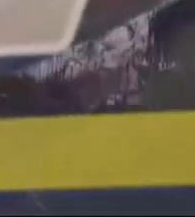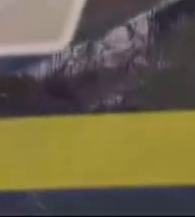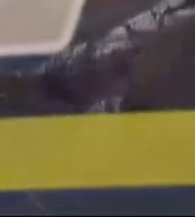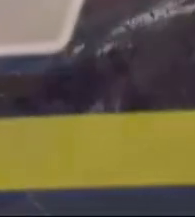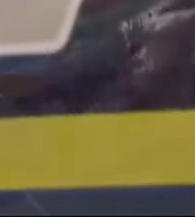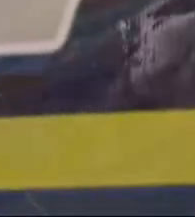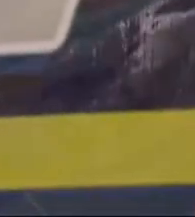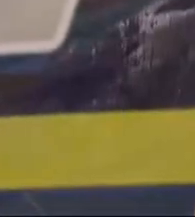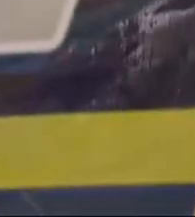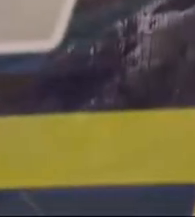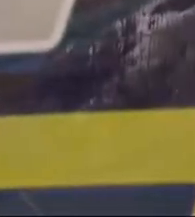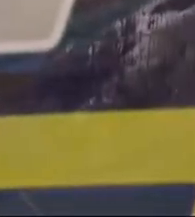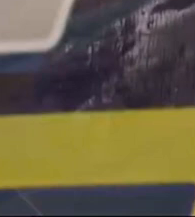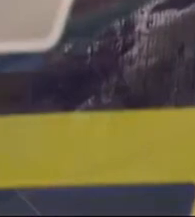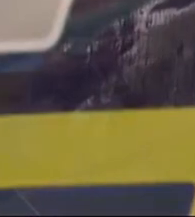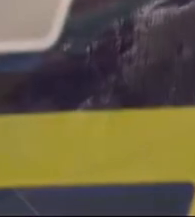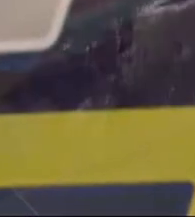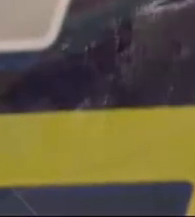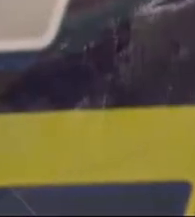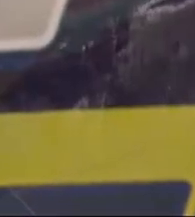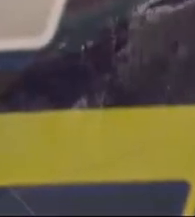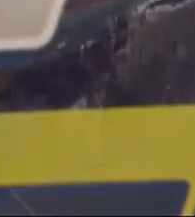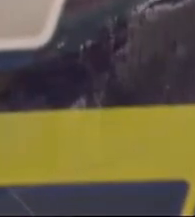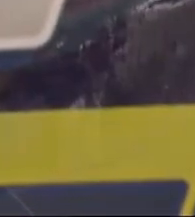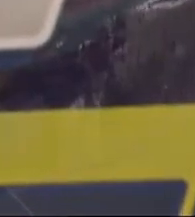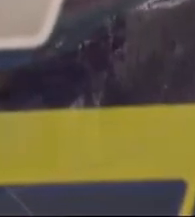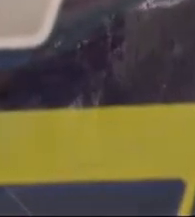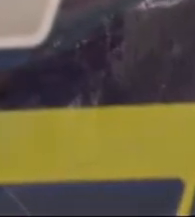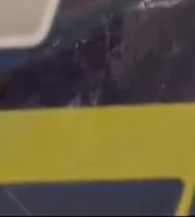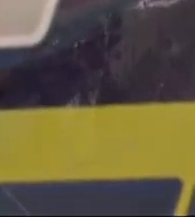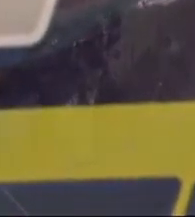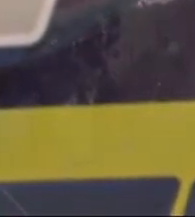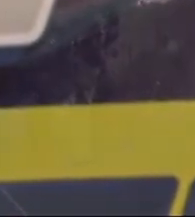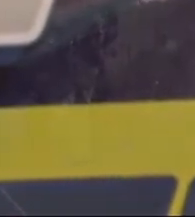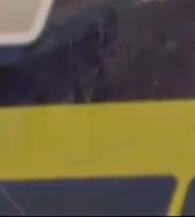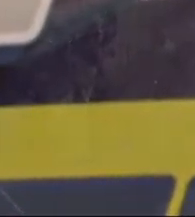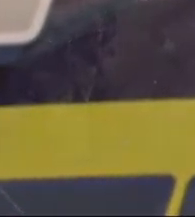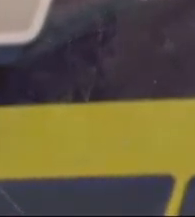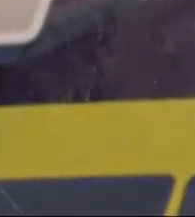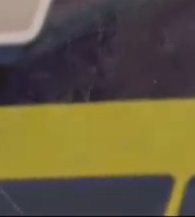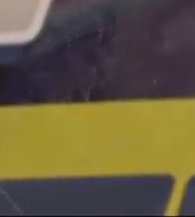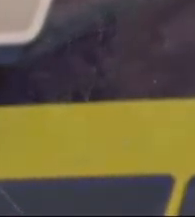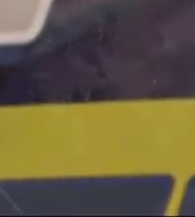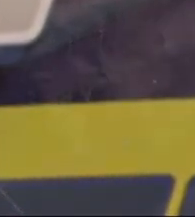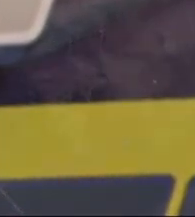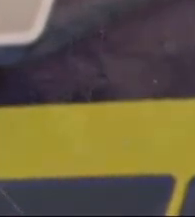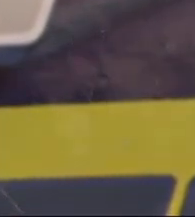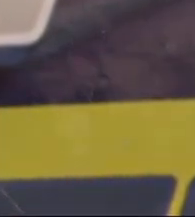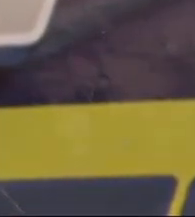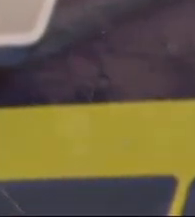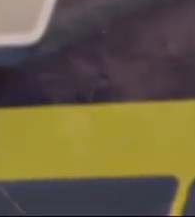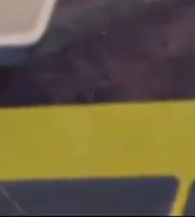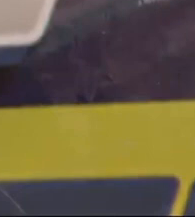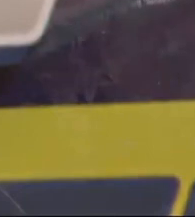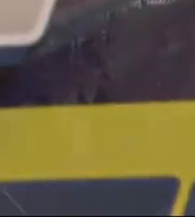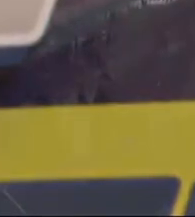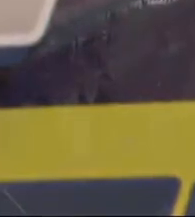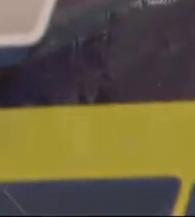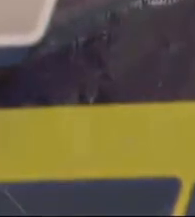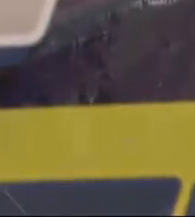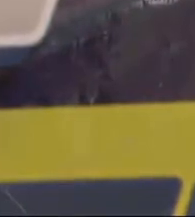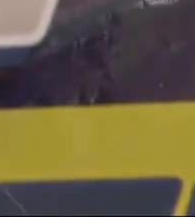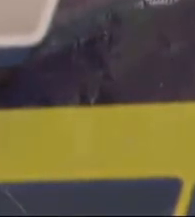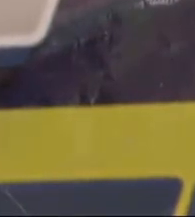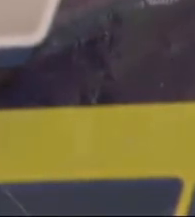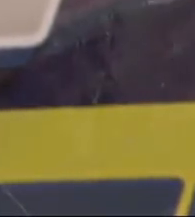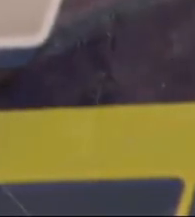barco de la Expedición Santander 2018. Aquí continuamos llevándoles a todos ustedes, nuestros televidentes, los detalles de la oferta institucional que